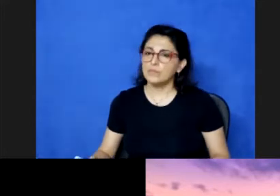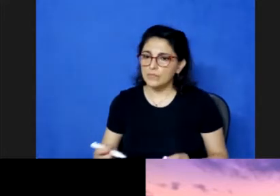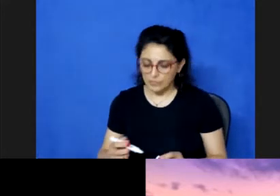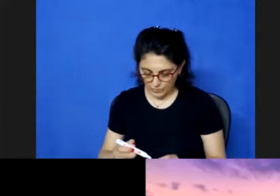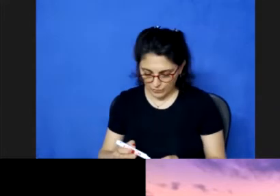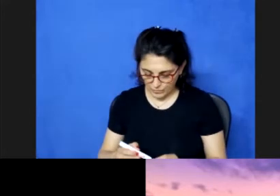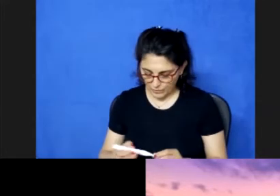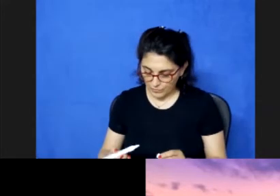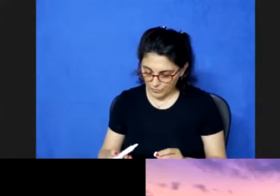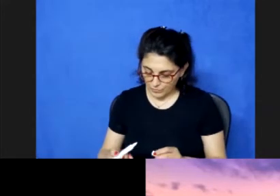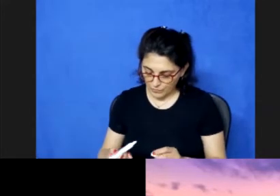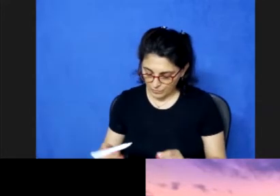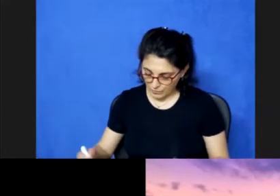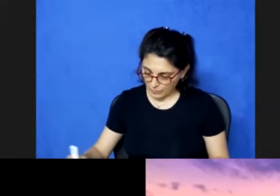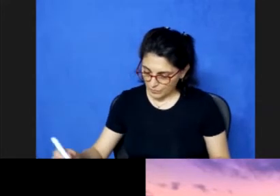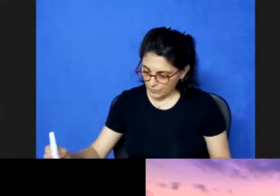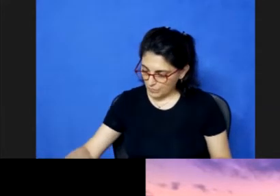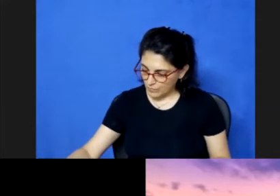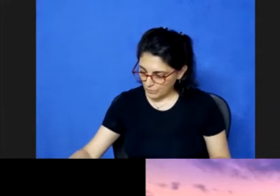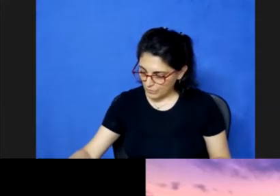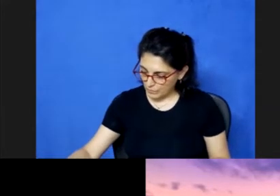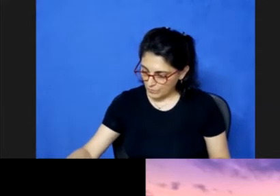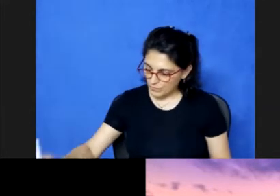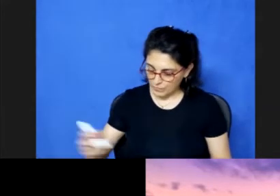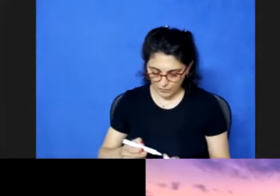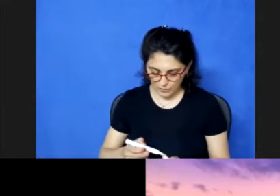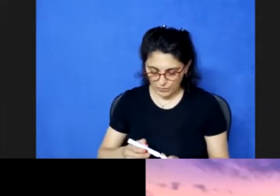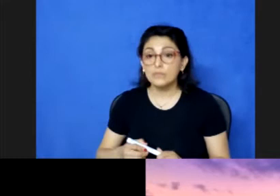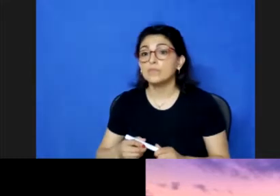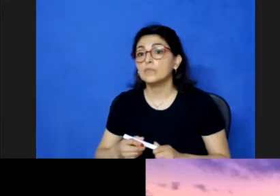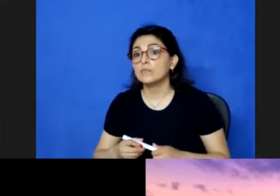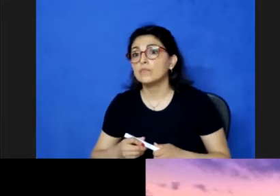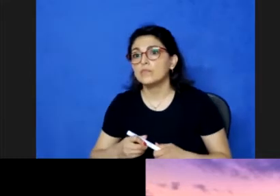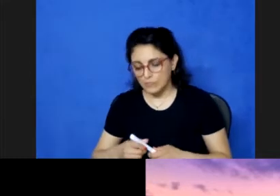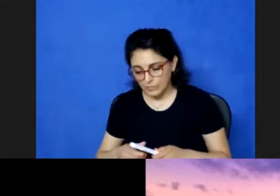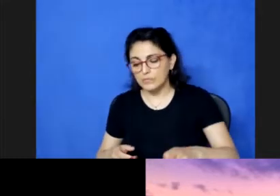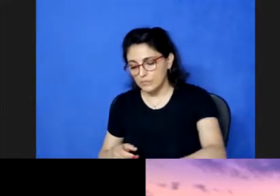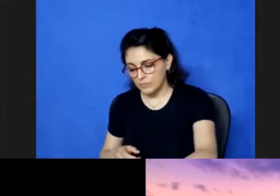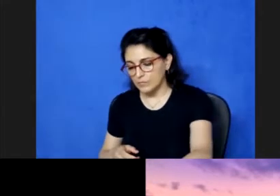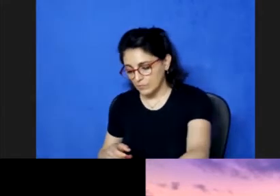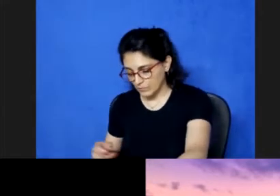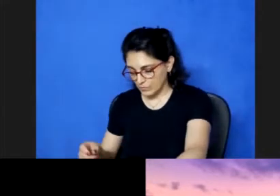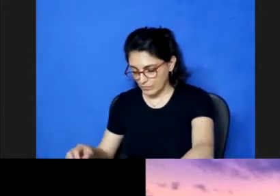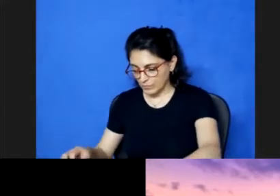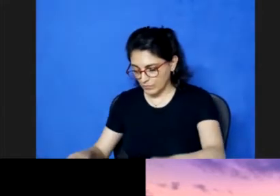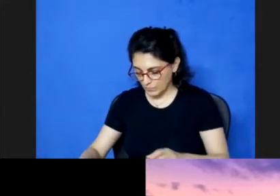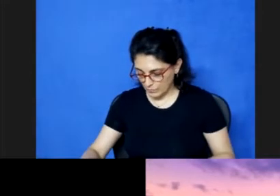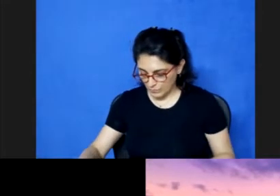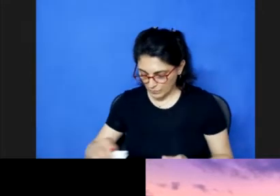que me deje una marca tan fuerte para arruinarme el 21 o el 22 o el